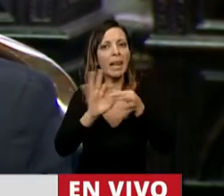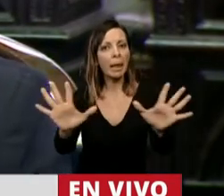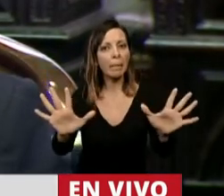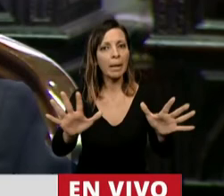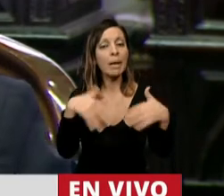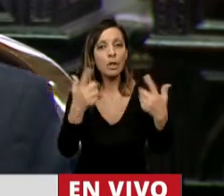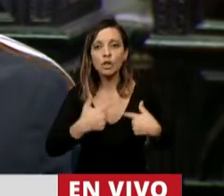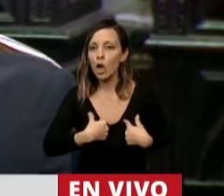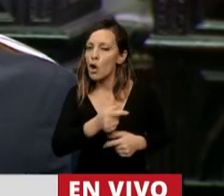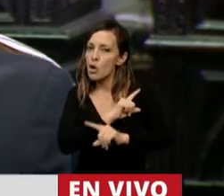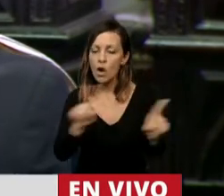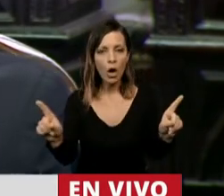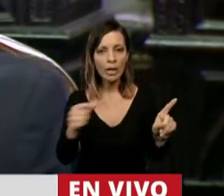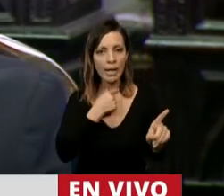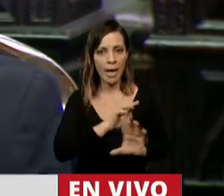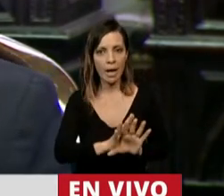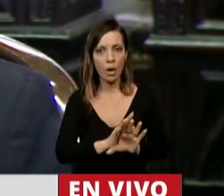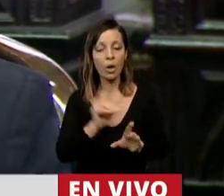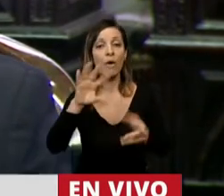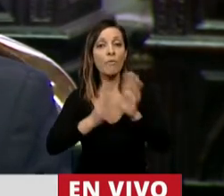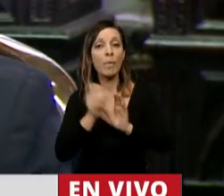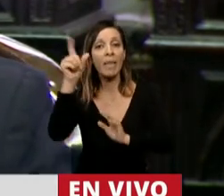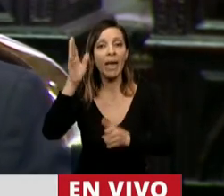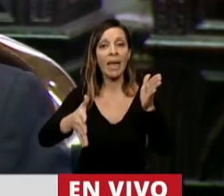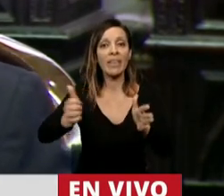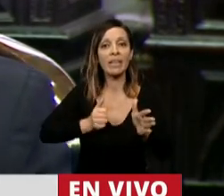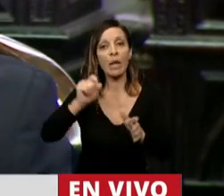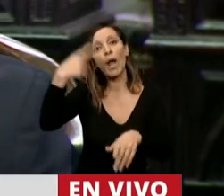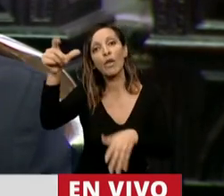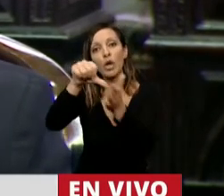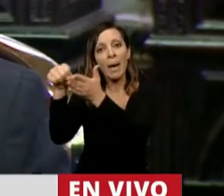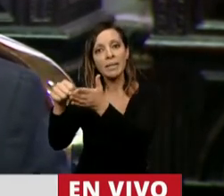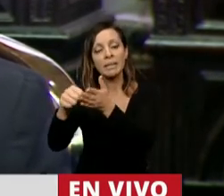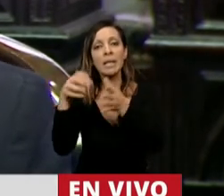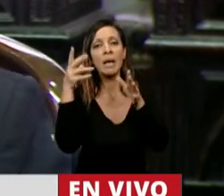eso no voy a permitir que una dictadura extranjera le falte el respeto